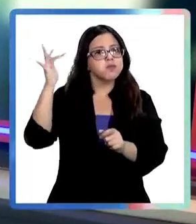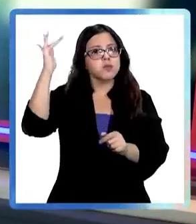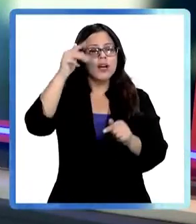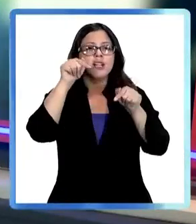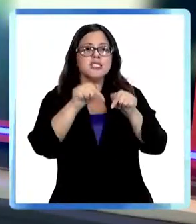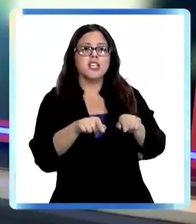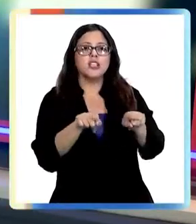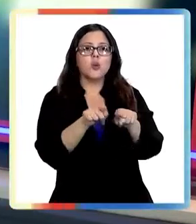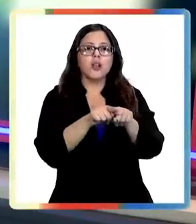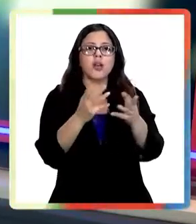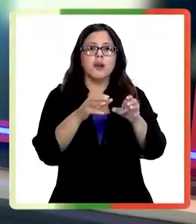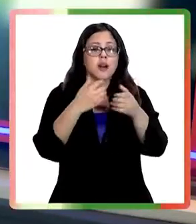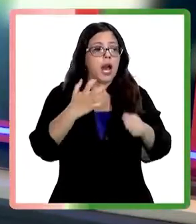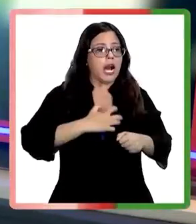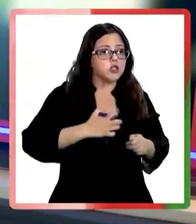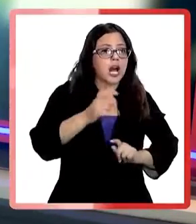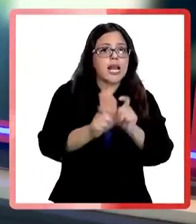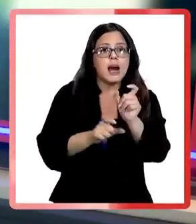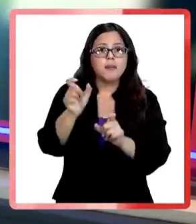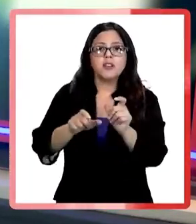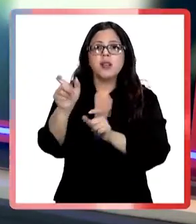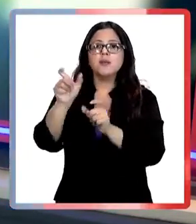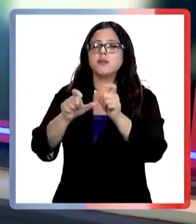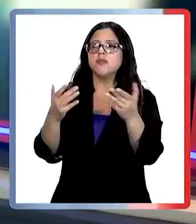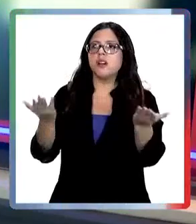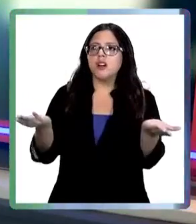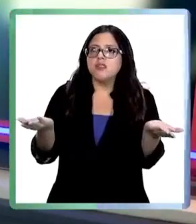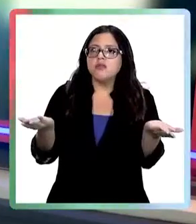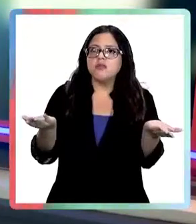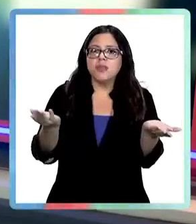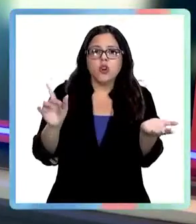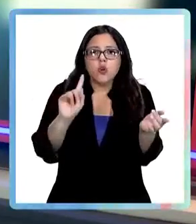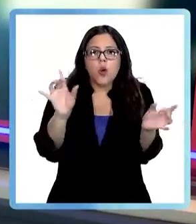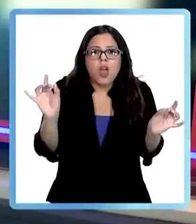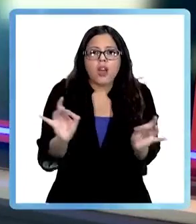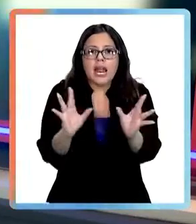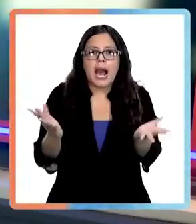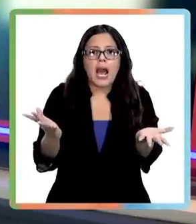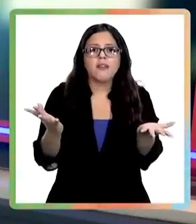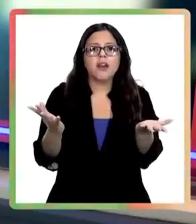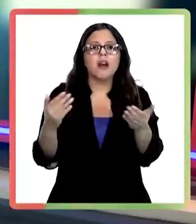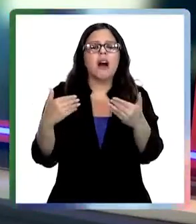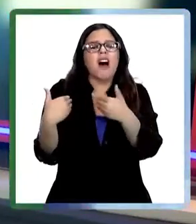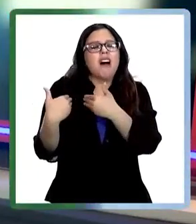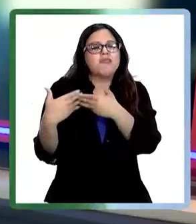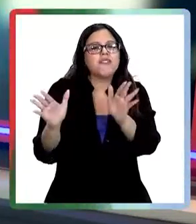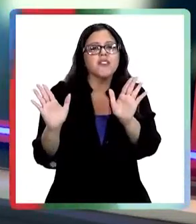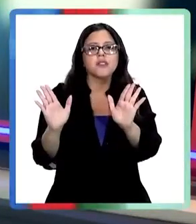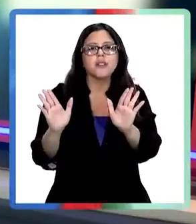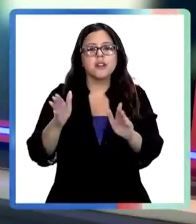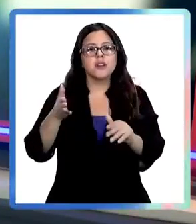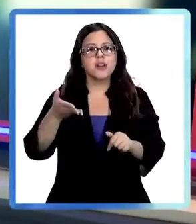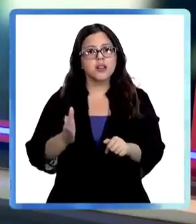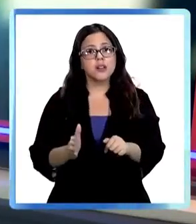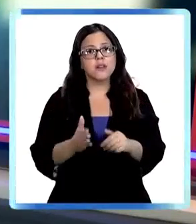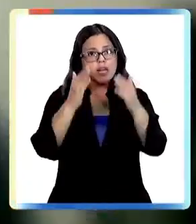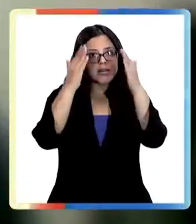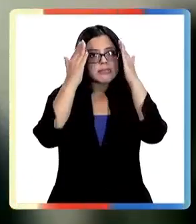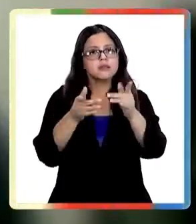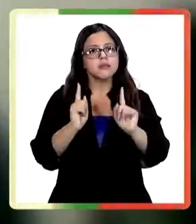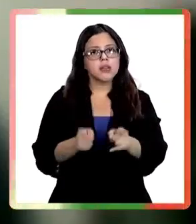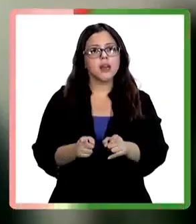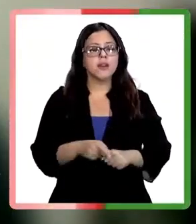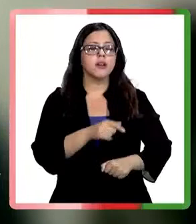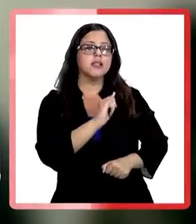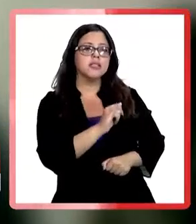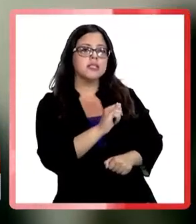en el cuento del lobo, asustar tanto a la gente que al final la gente dice, bueno, pero en realidad no es tan grave, me descuido un poquito y todavía tenemos que seguir pendientes de esto.